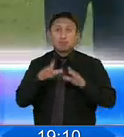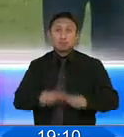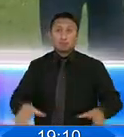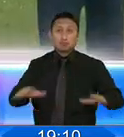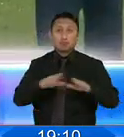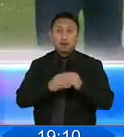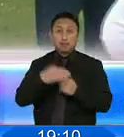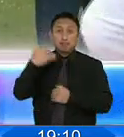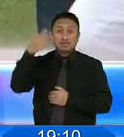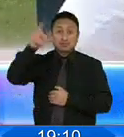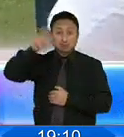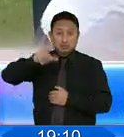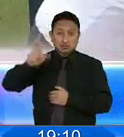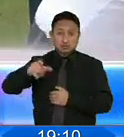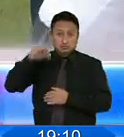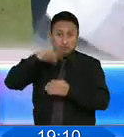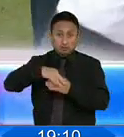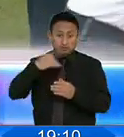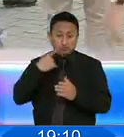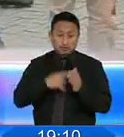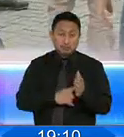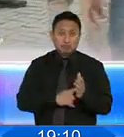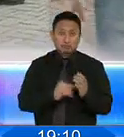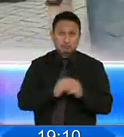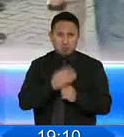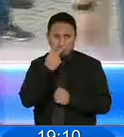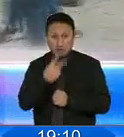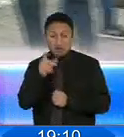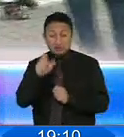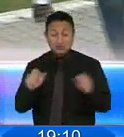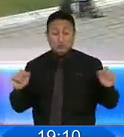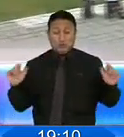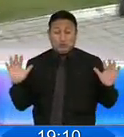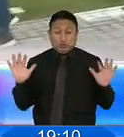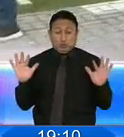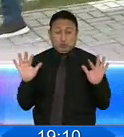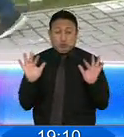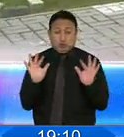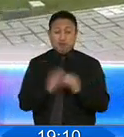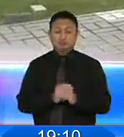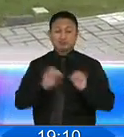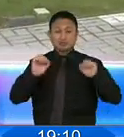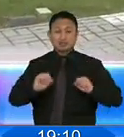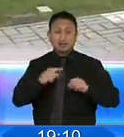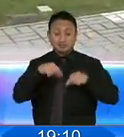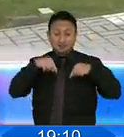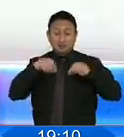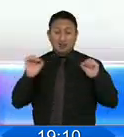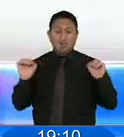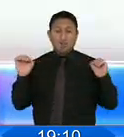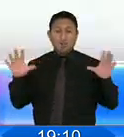de sufragantes. En el caso de detectar aglomeraciones, inmediatamente se activará el perifoneo de alerta.